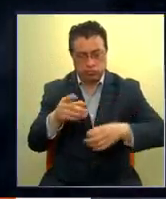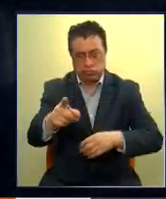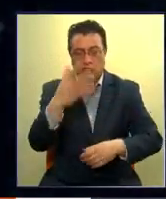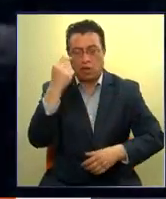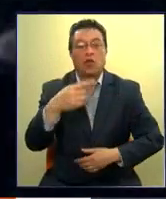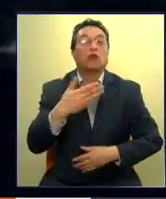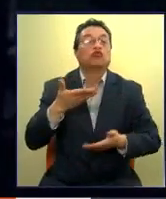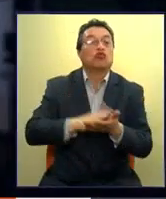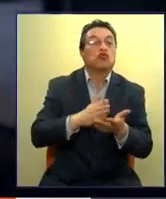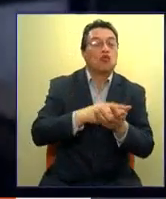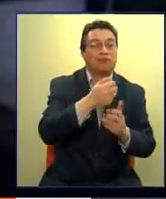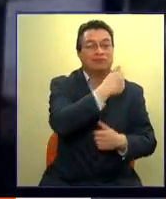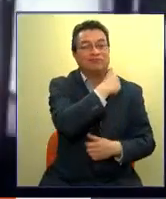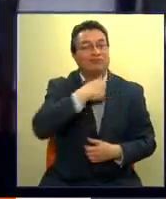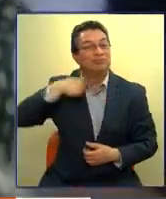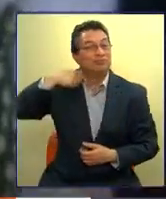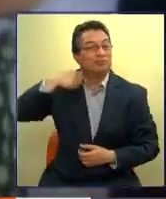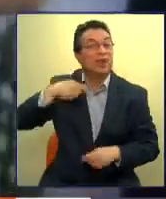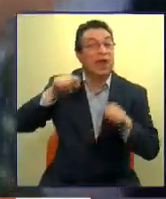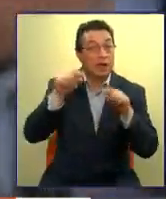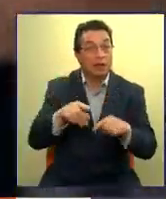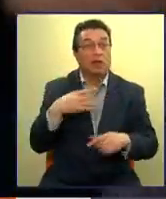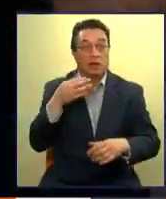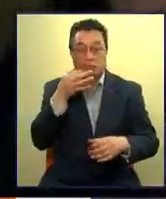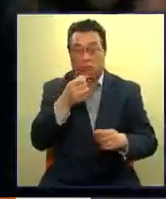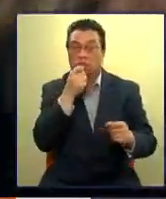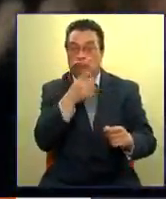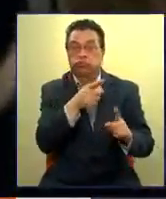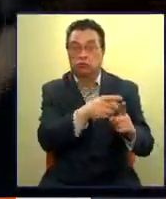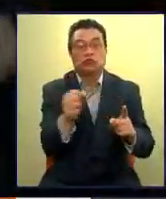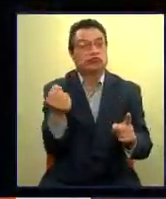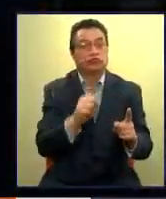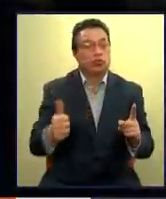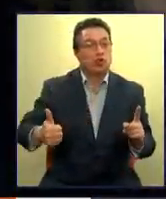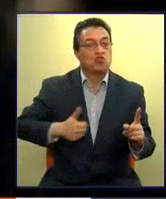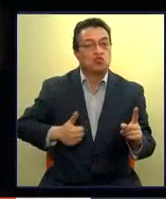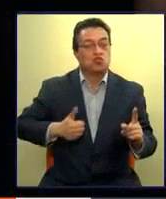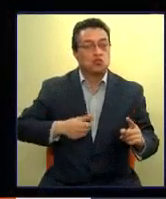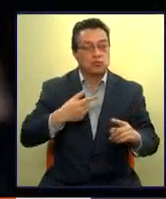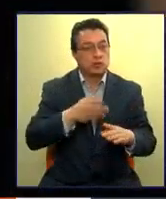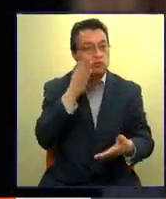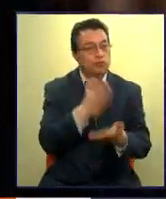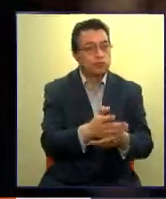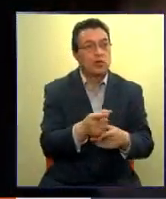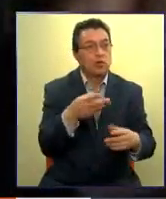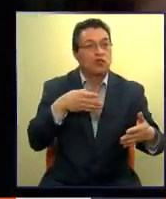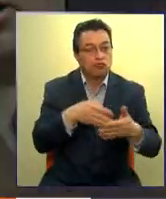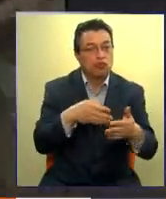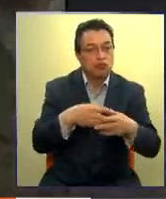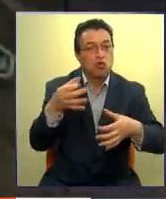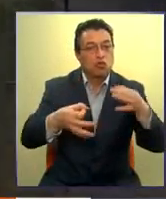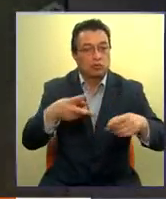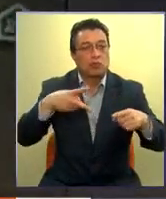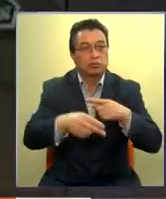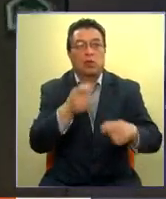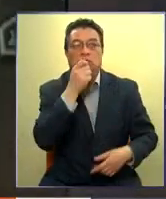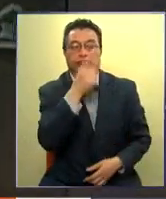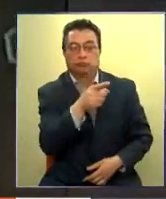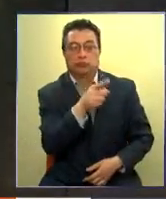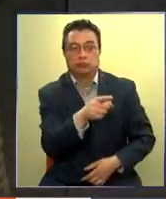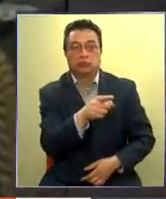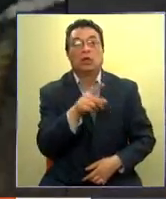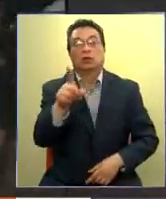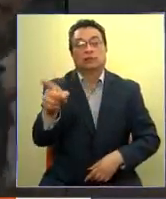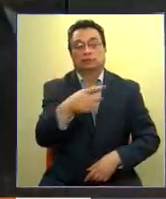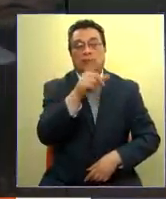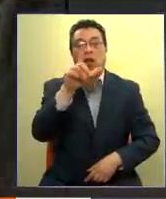el ministro en visita a milton juica lo había acusado por incumplimiento de deberes militares y obstrucción a la justicia está en que fue la